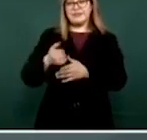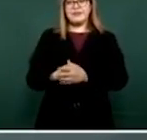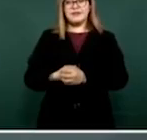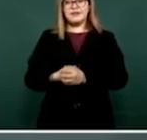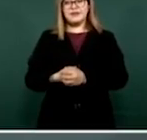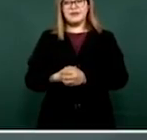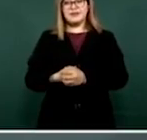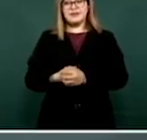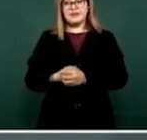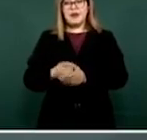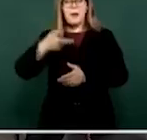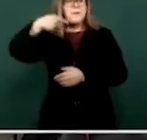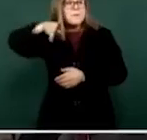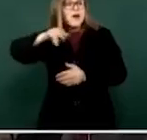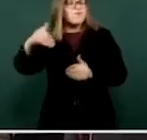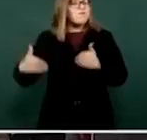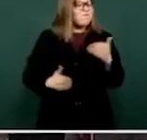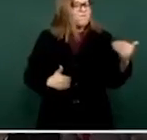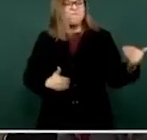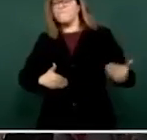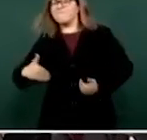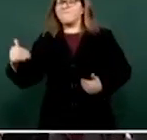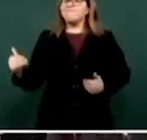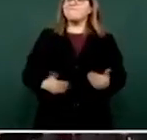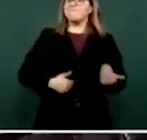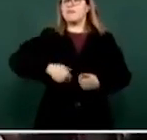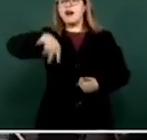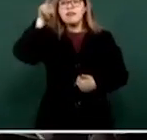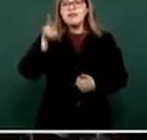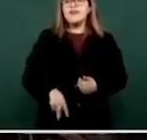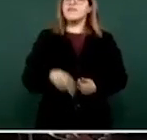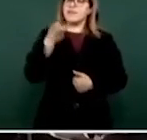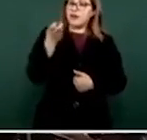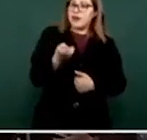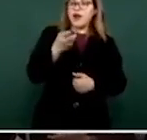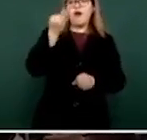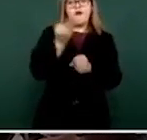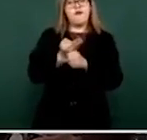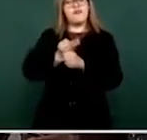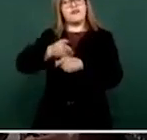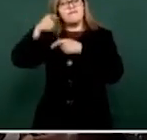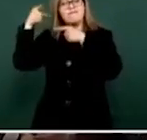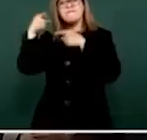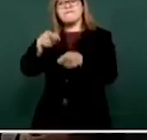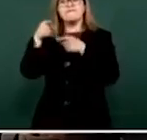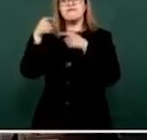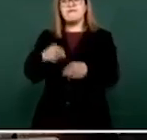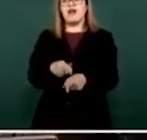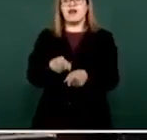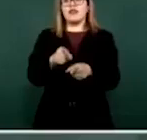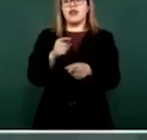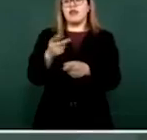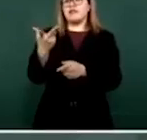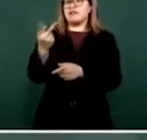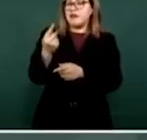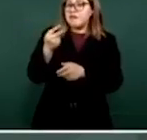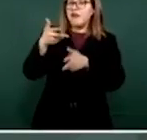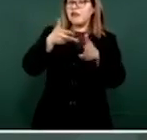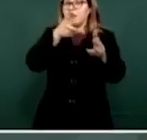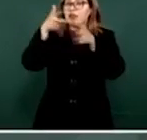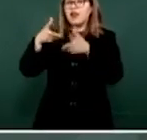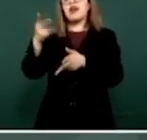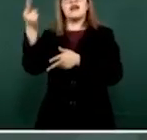Entonces, les molesta mucho eso. Entonces, nos están atacando en los medios, no en todos, desde